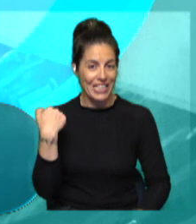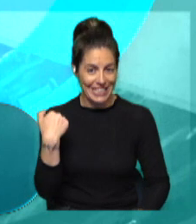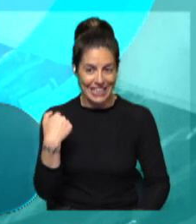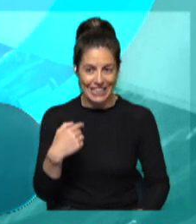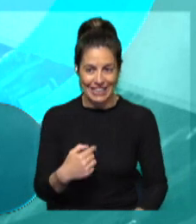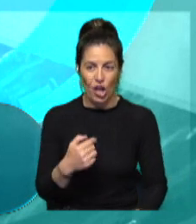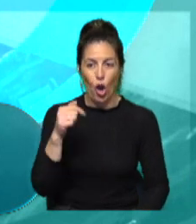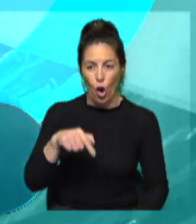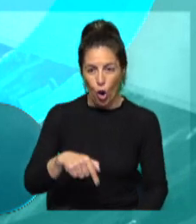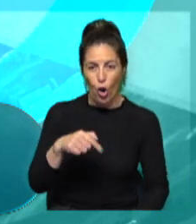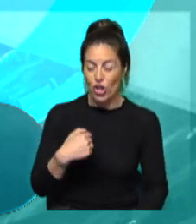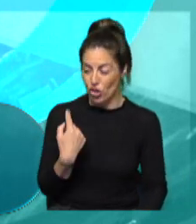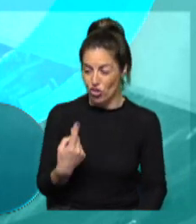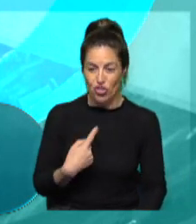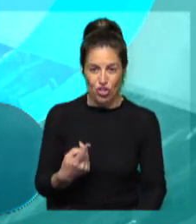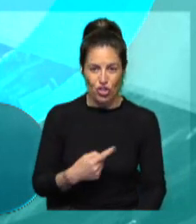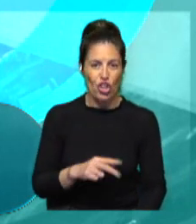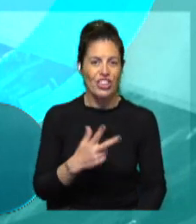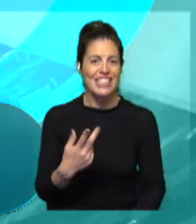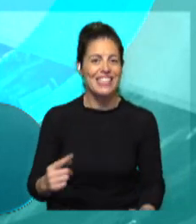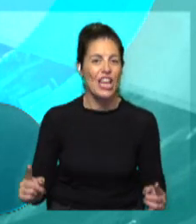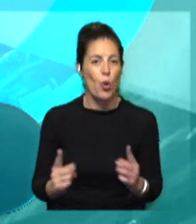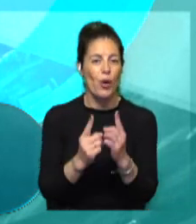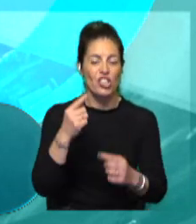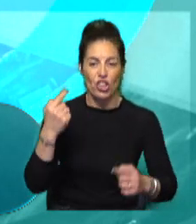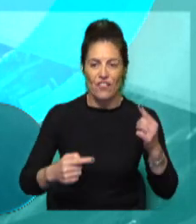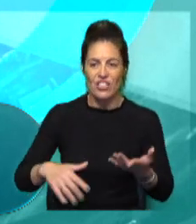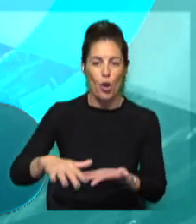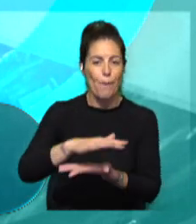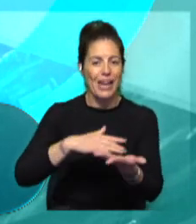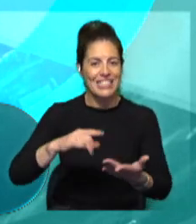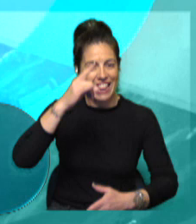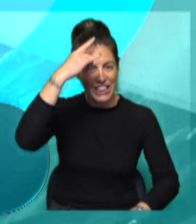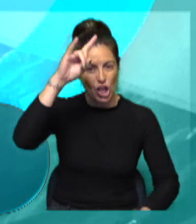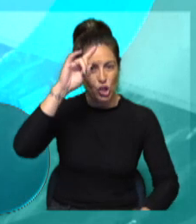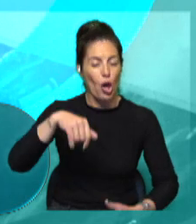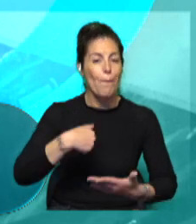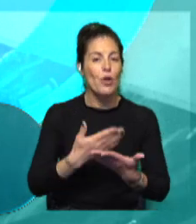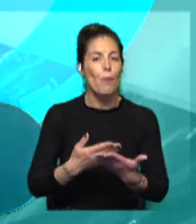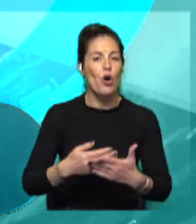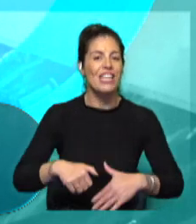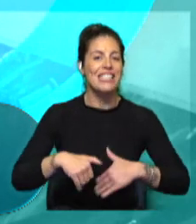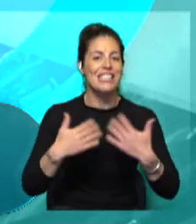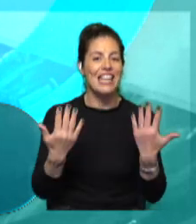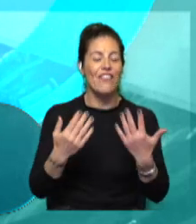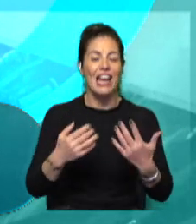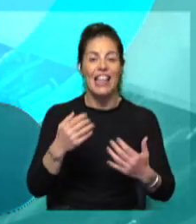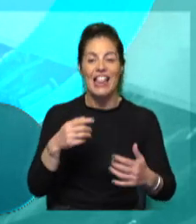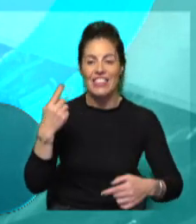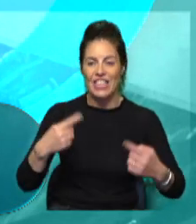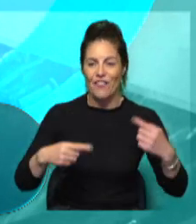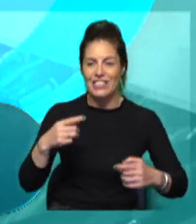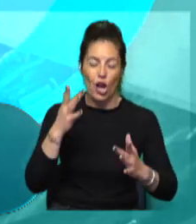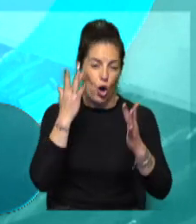ayer. Hoy nos toca a nosotros con el tercer encuentro diverso en Plaza de Toros, que propone celebrar la diversidad a través del arte y varias de